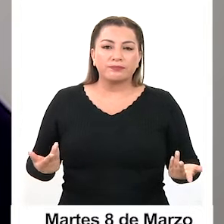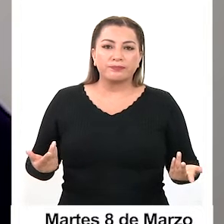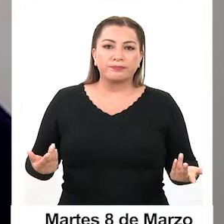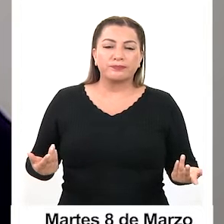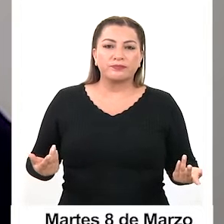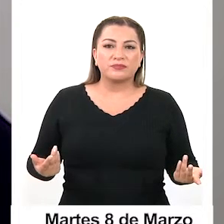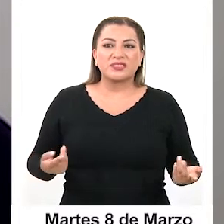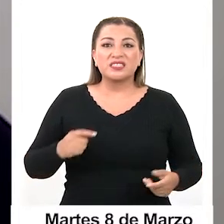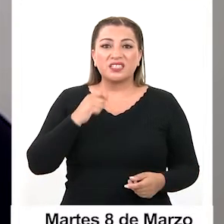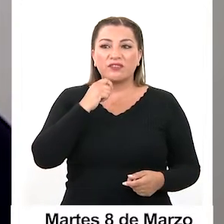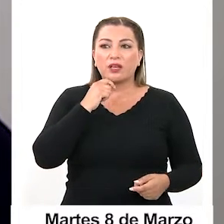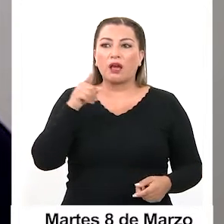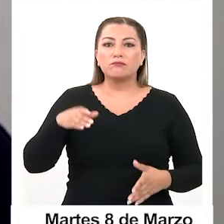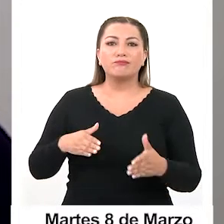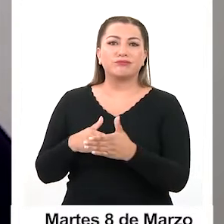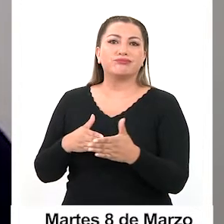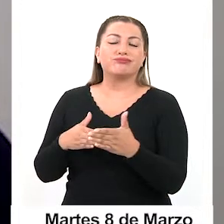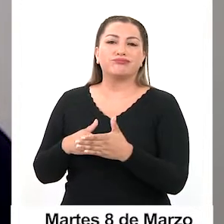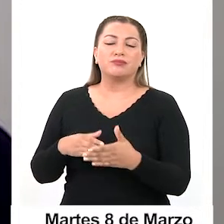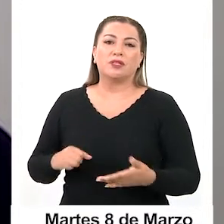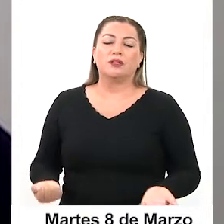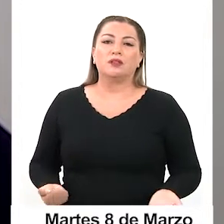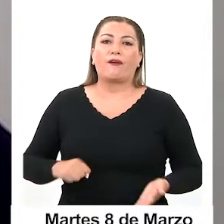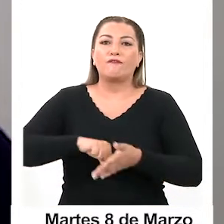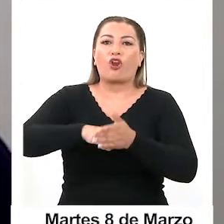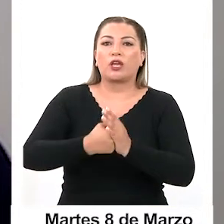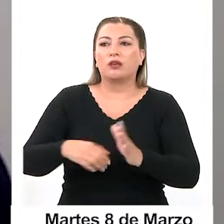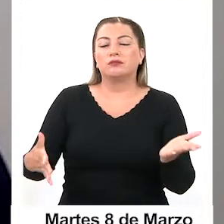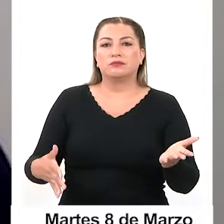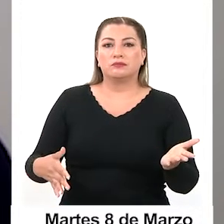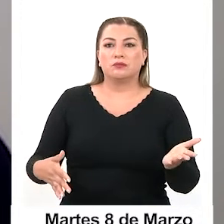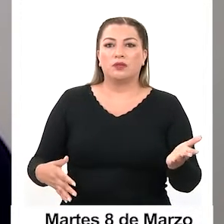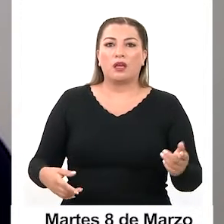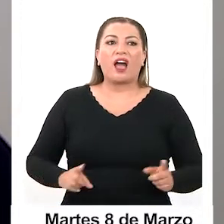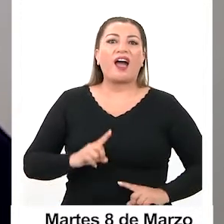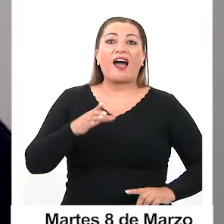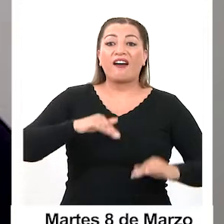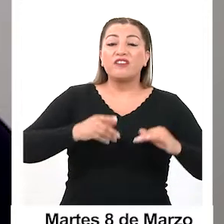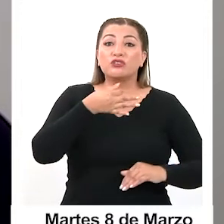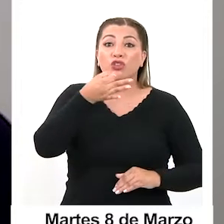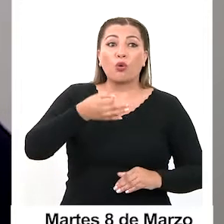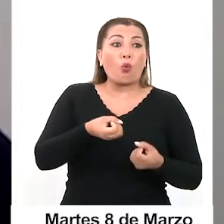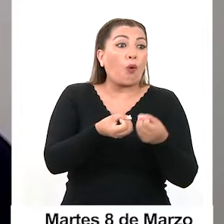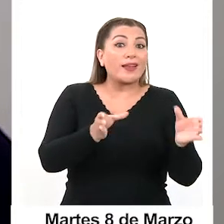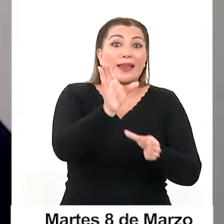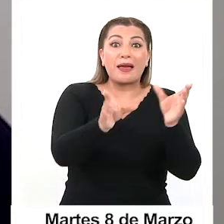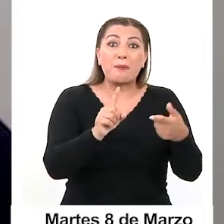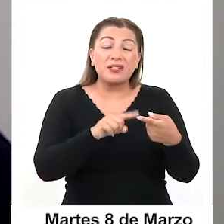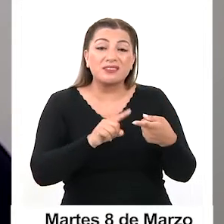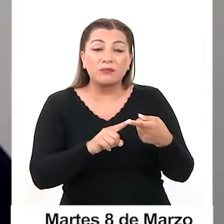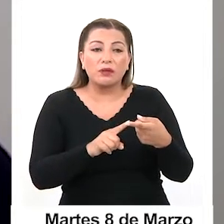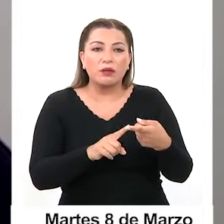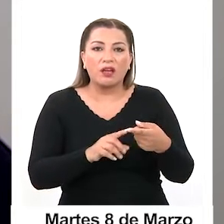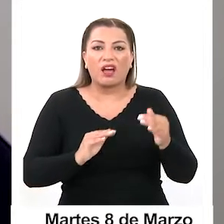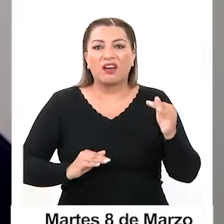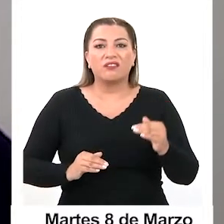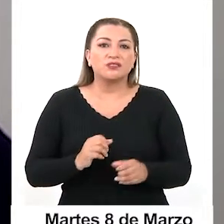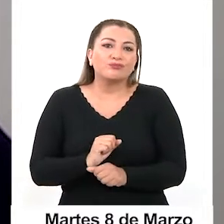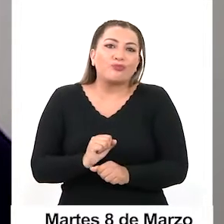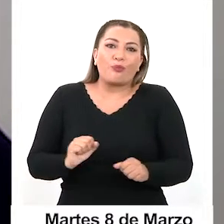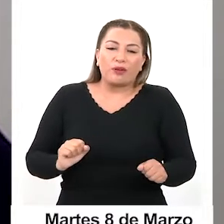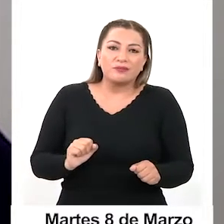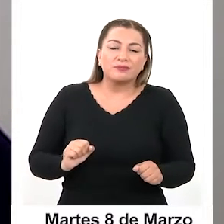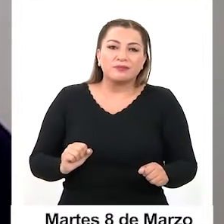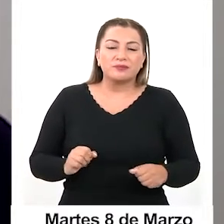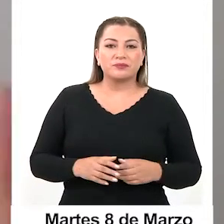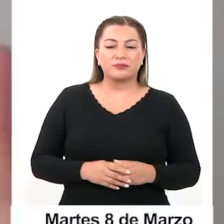está cerrando la puerta a las personas y cuando uno dice cualquiera puede participar, a veces no están así, dependiendo de qué tan difícil se